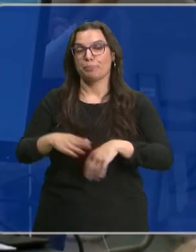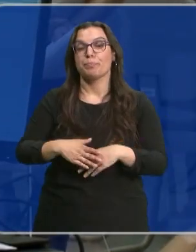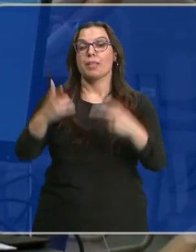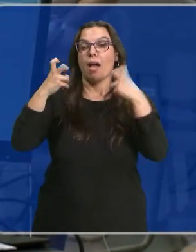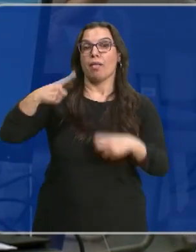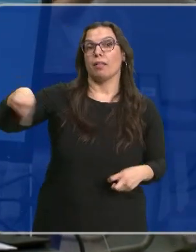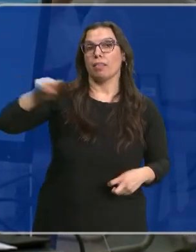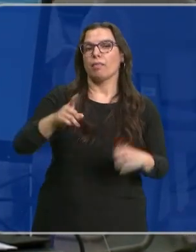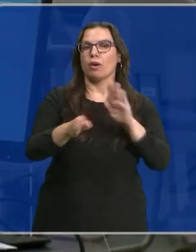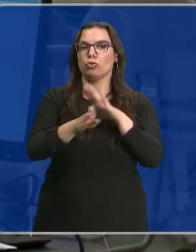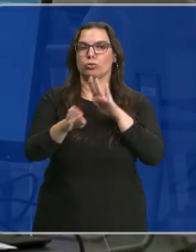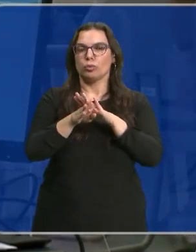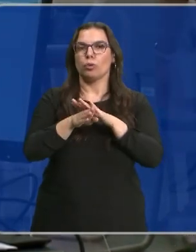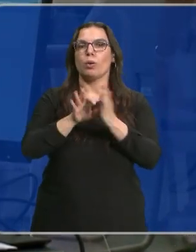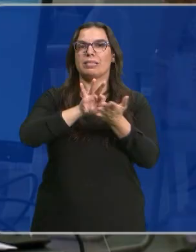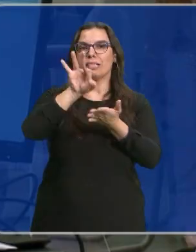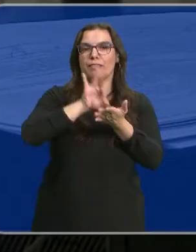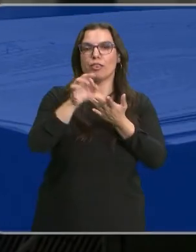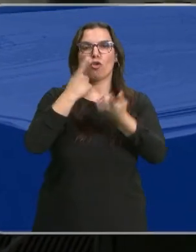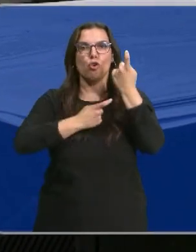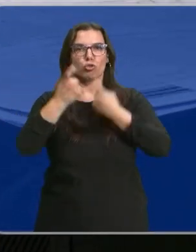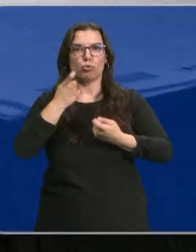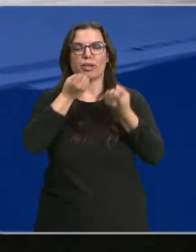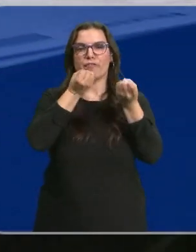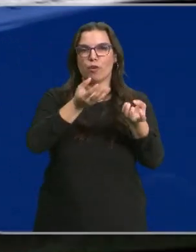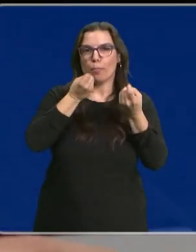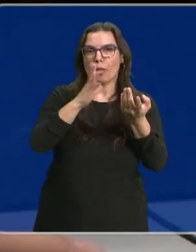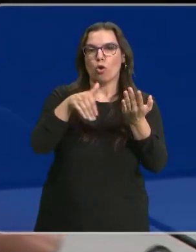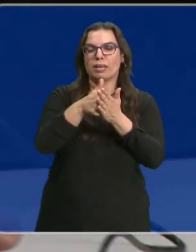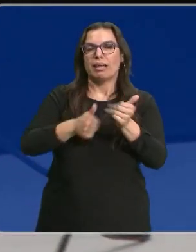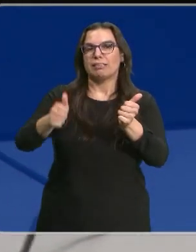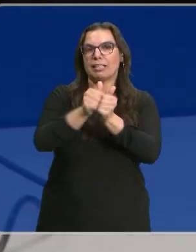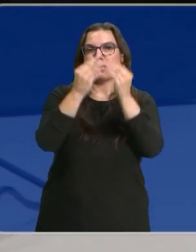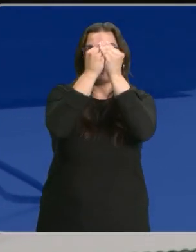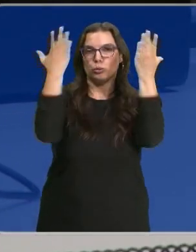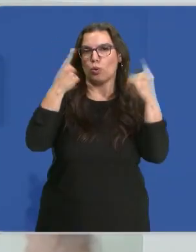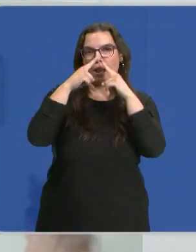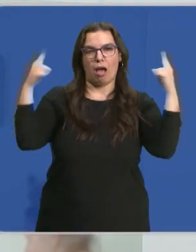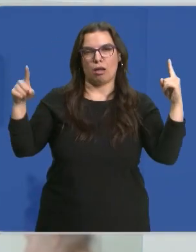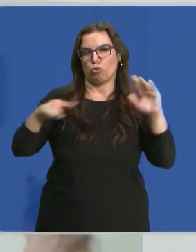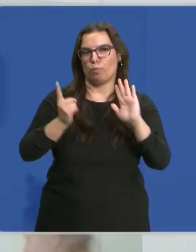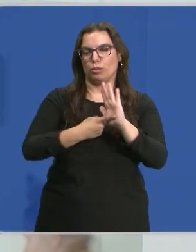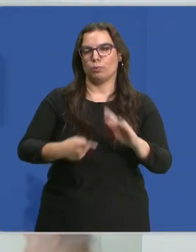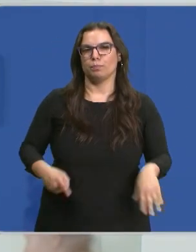agencia tributaria mantendrá activos los servicios de consulta informador y asistente virtual durante todo el año.